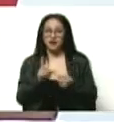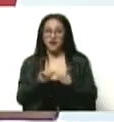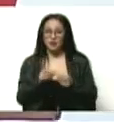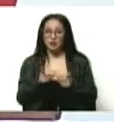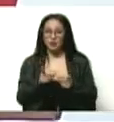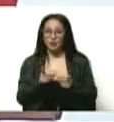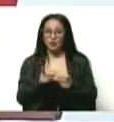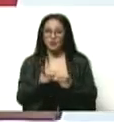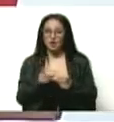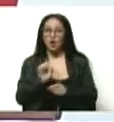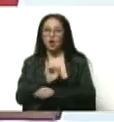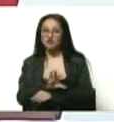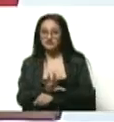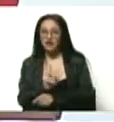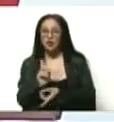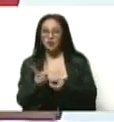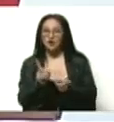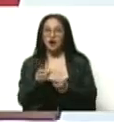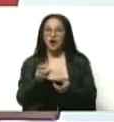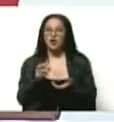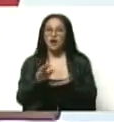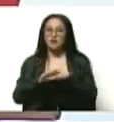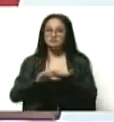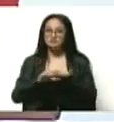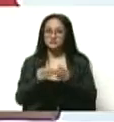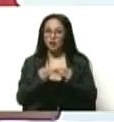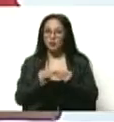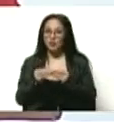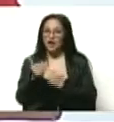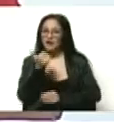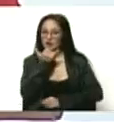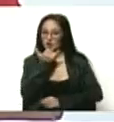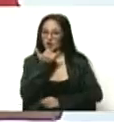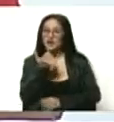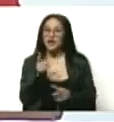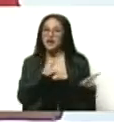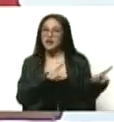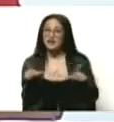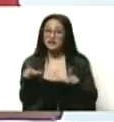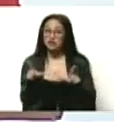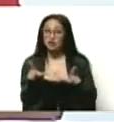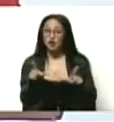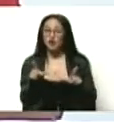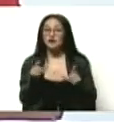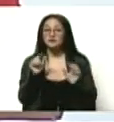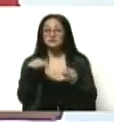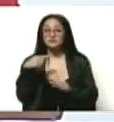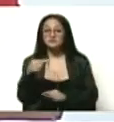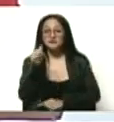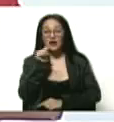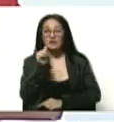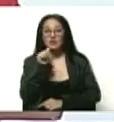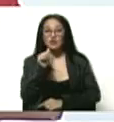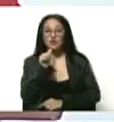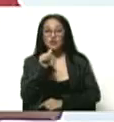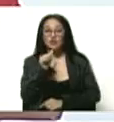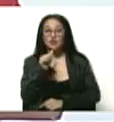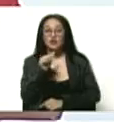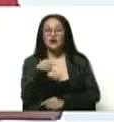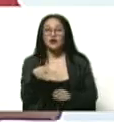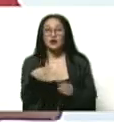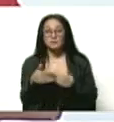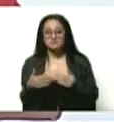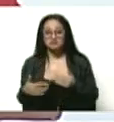ellas, corregidos los errores que hasta ahora hemos tenido, listos y listas para el día sábado, a partir de